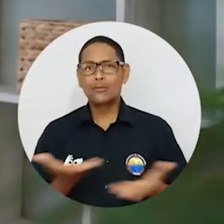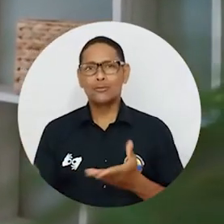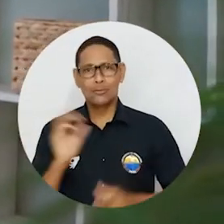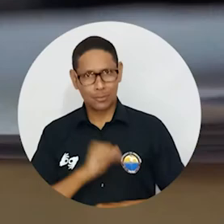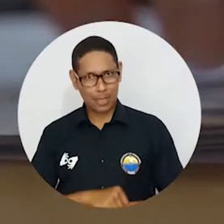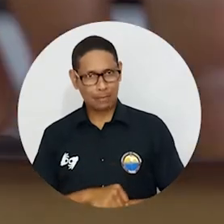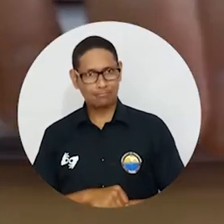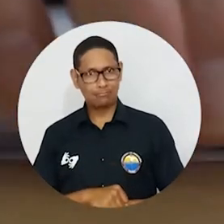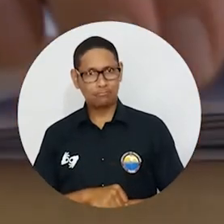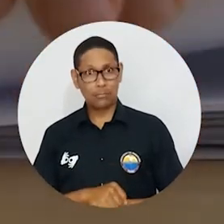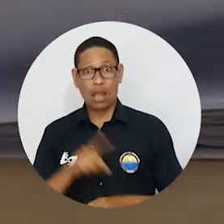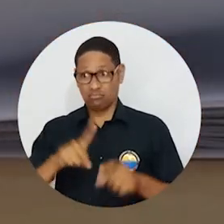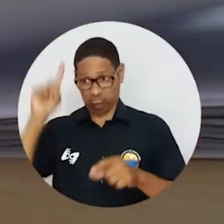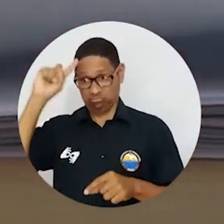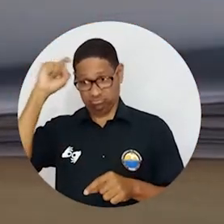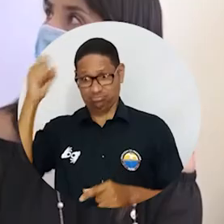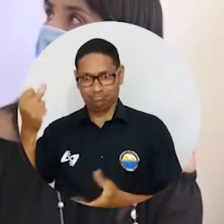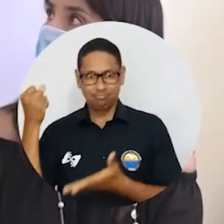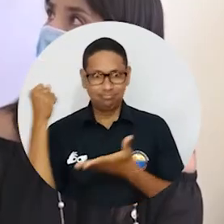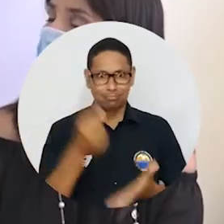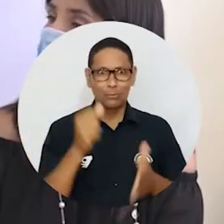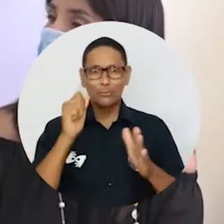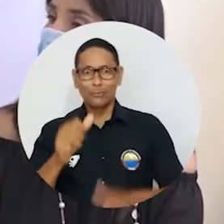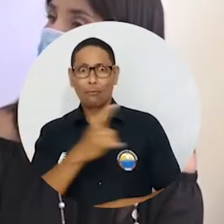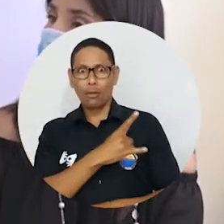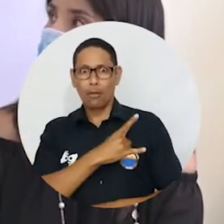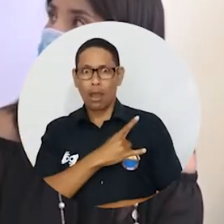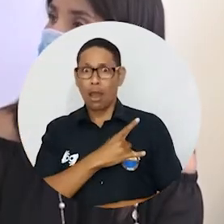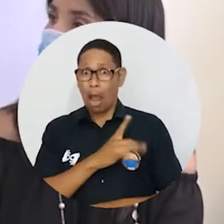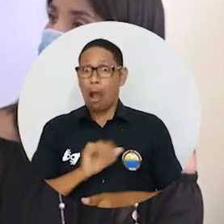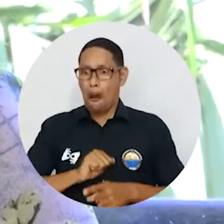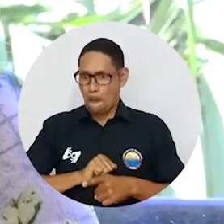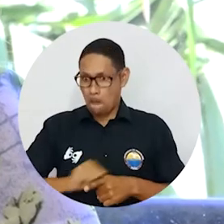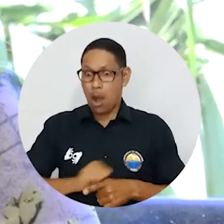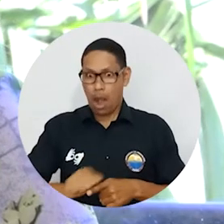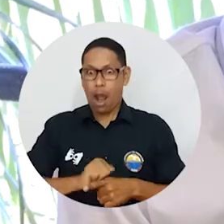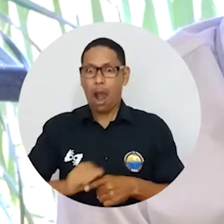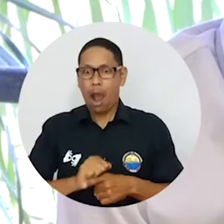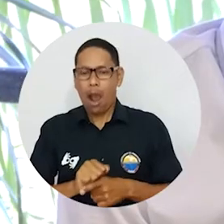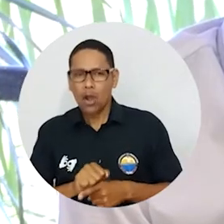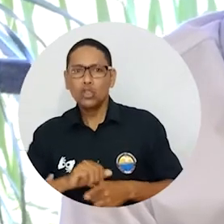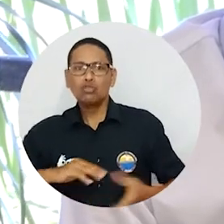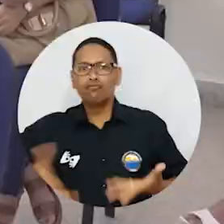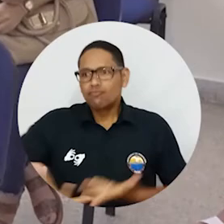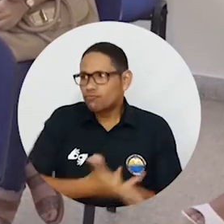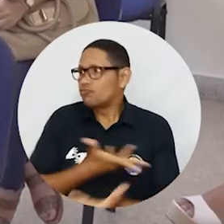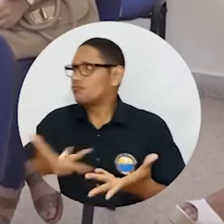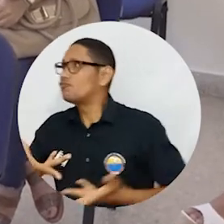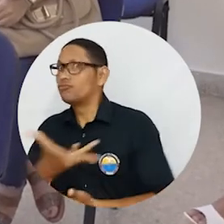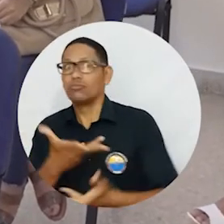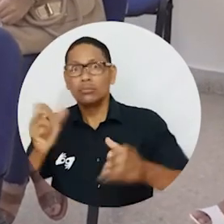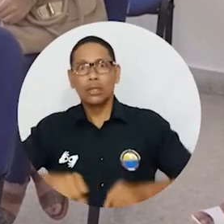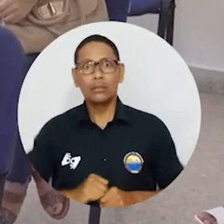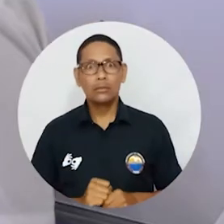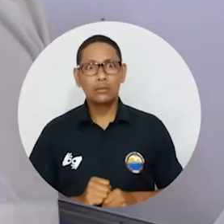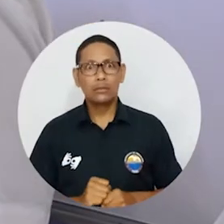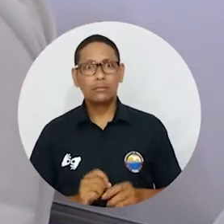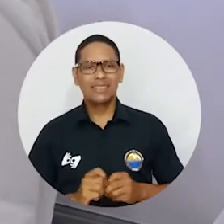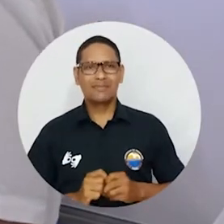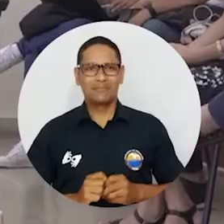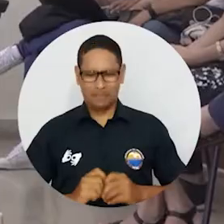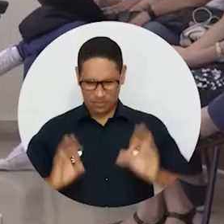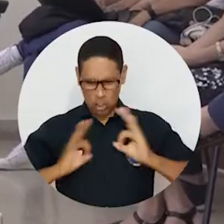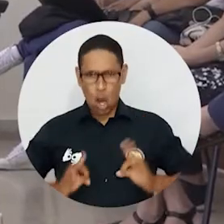Todos los que reciban financiación del Estado para su universidad, que se vayan a hacer su práctica y su municipio. A volver y a devolver. En lo relacionado